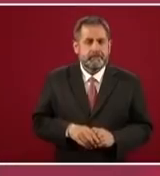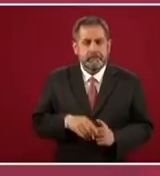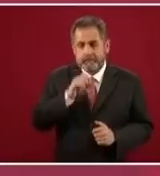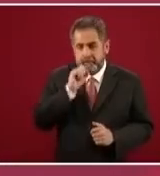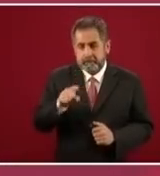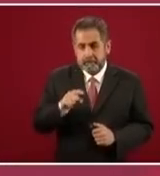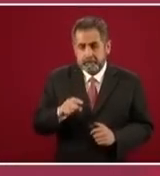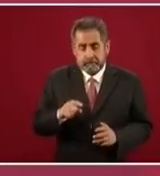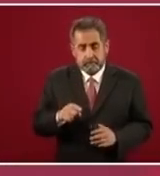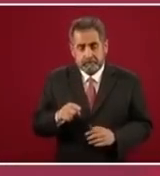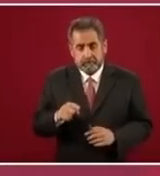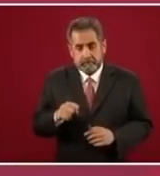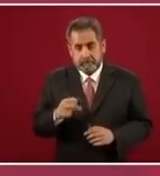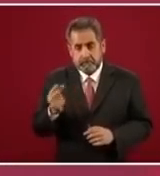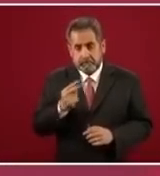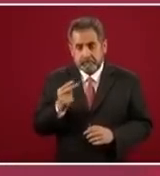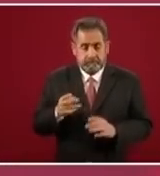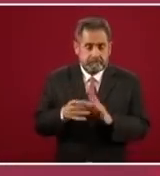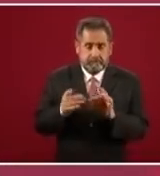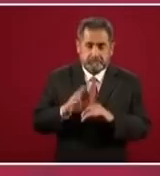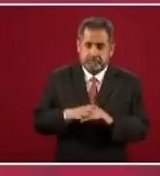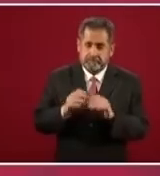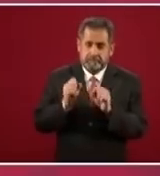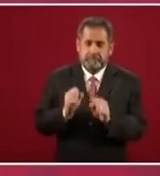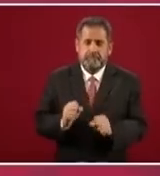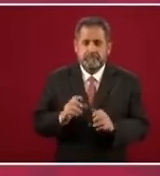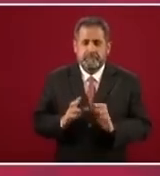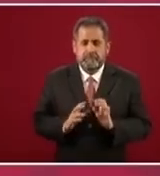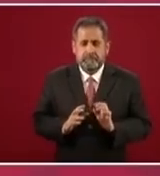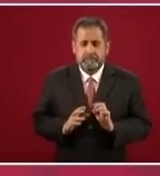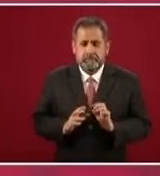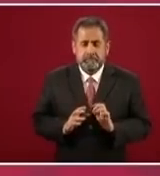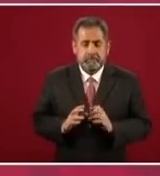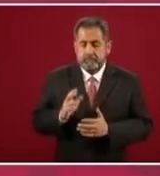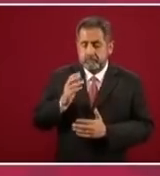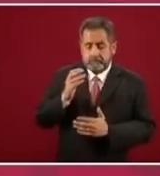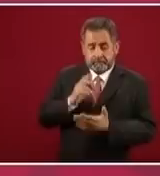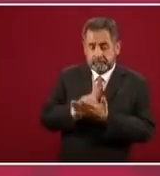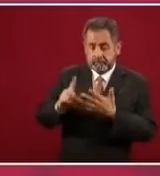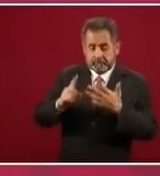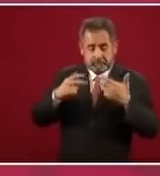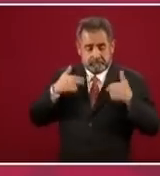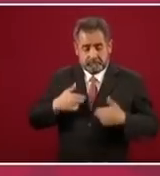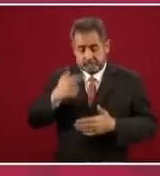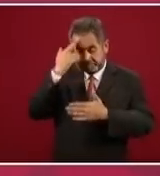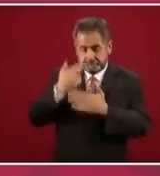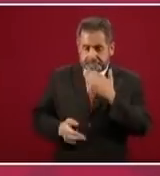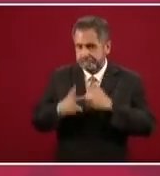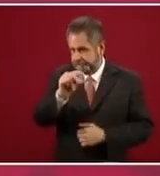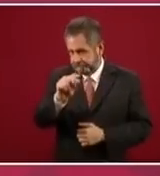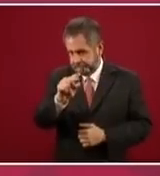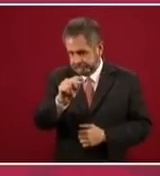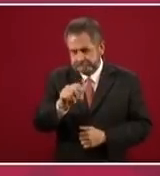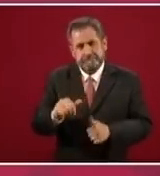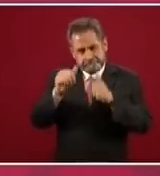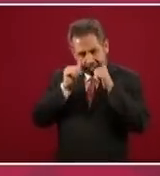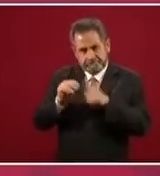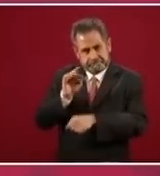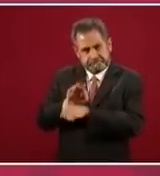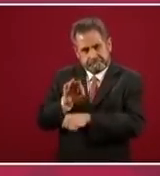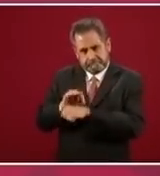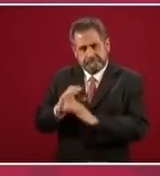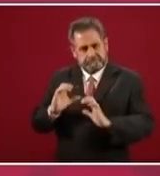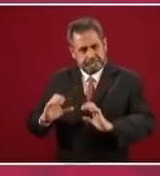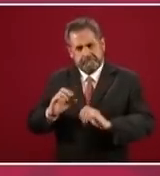tenemos nosotros que garantizar el que no se violen los derechos humanos, que haya protección. Eso es muy importante.